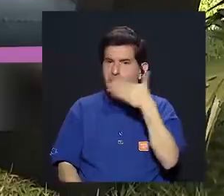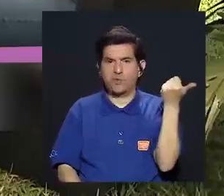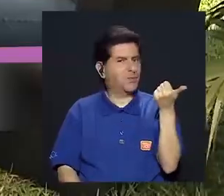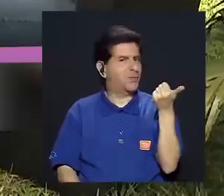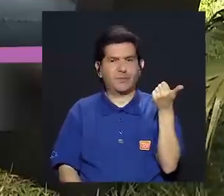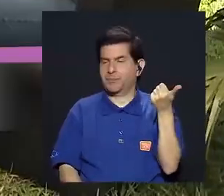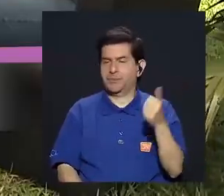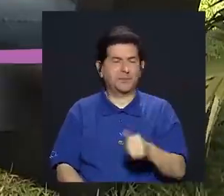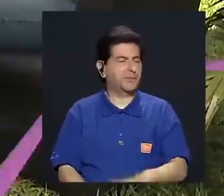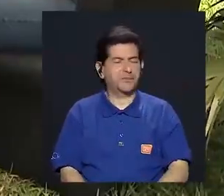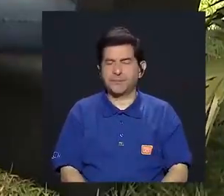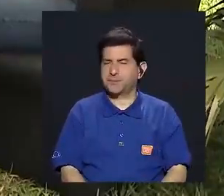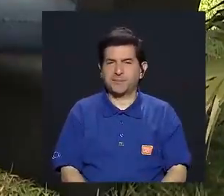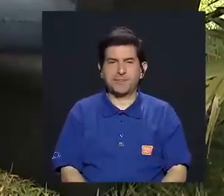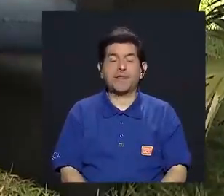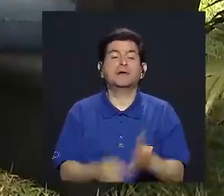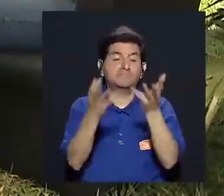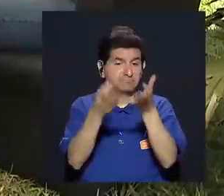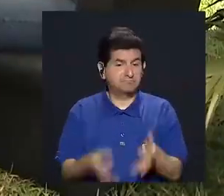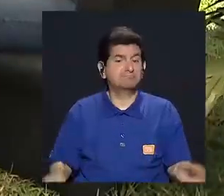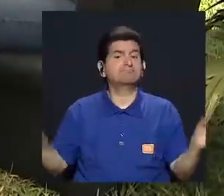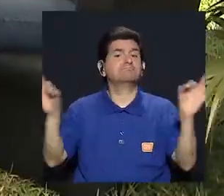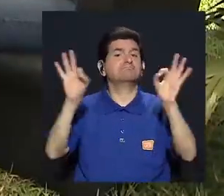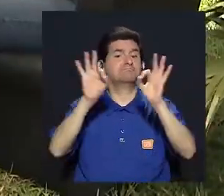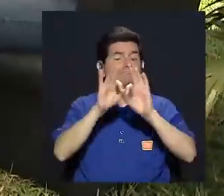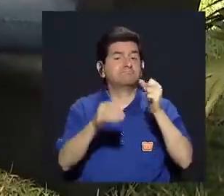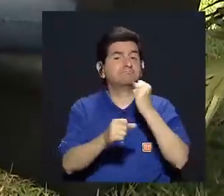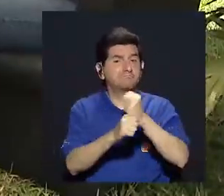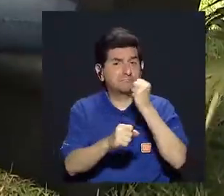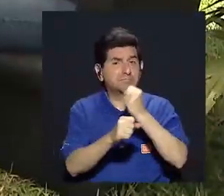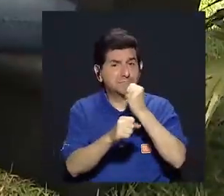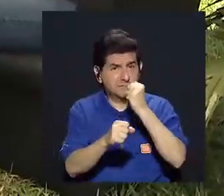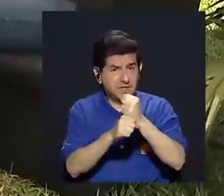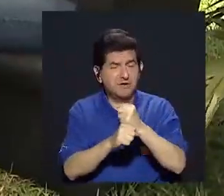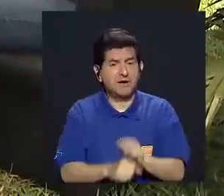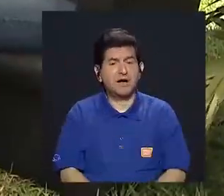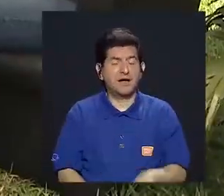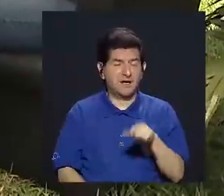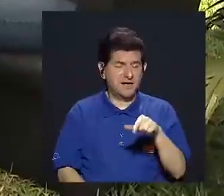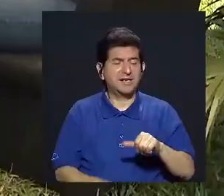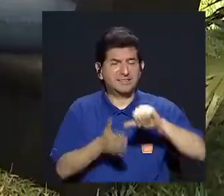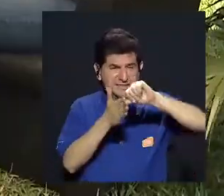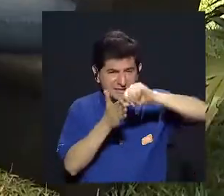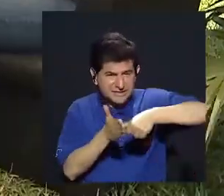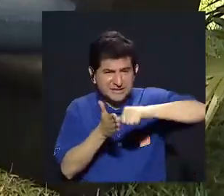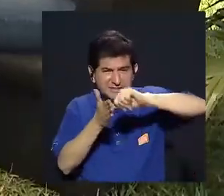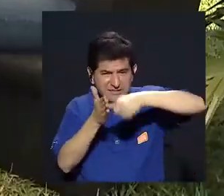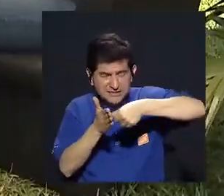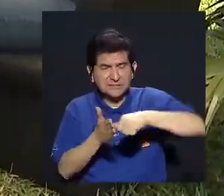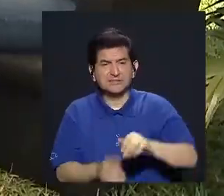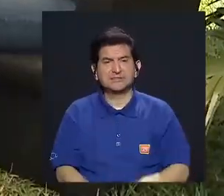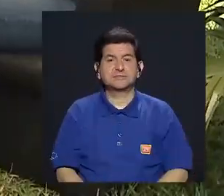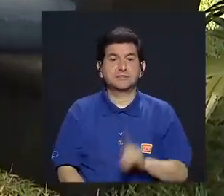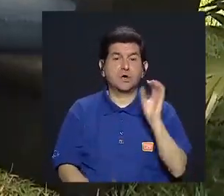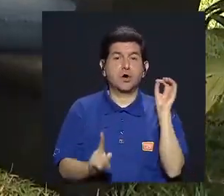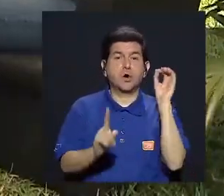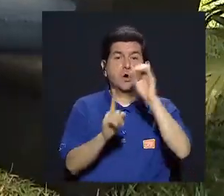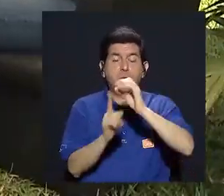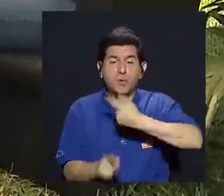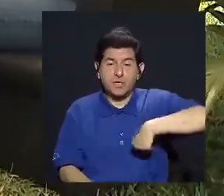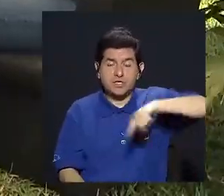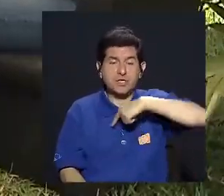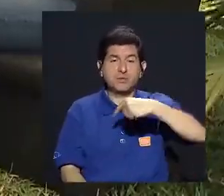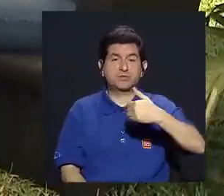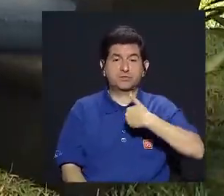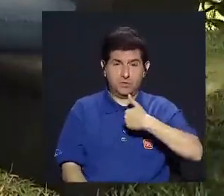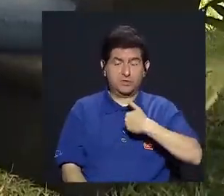entonces desde ese punto de vista sí es importante trabajarlo trabajarlo más y ha sido uno de los objetivos que